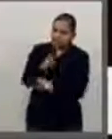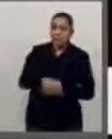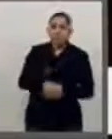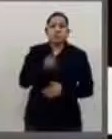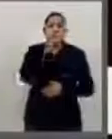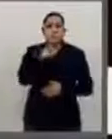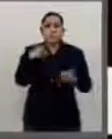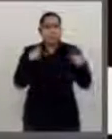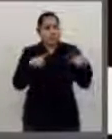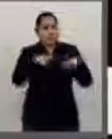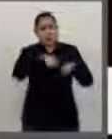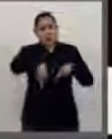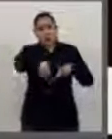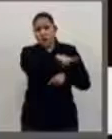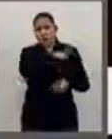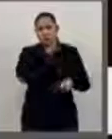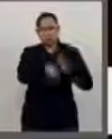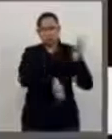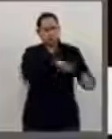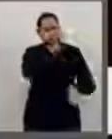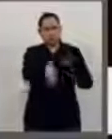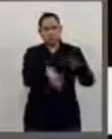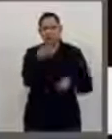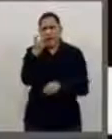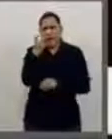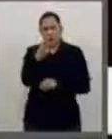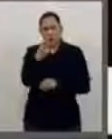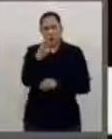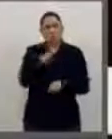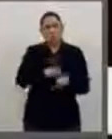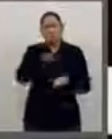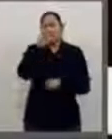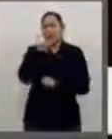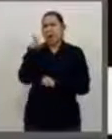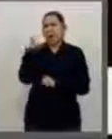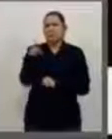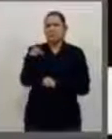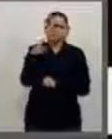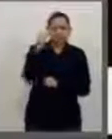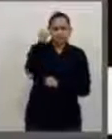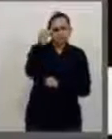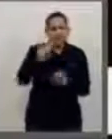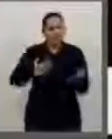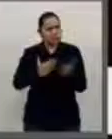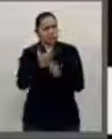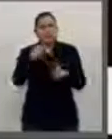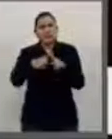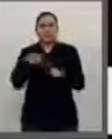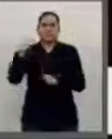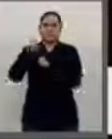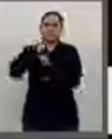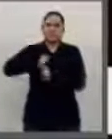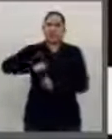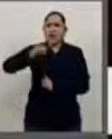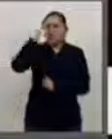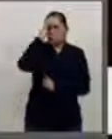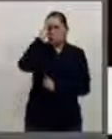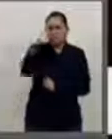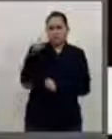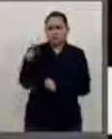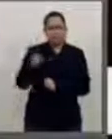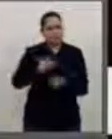de las matanzas más cruentas orquestadas por el autoritarismo virulento del que aún tenemos muestras